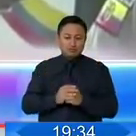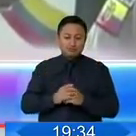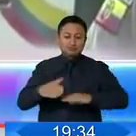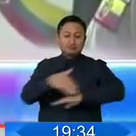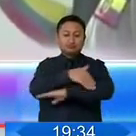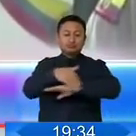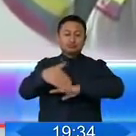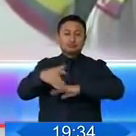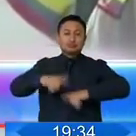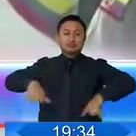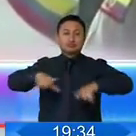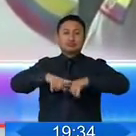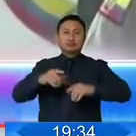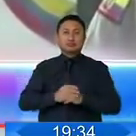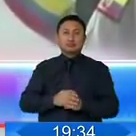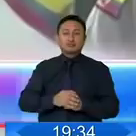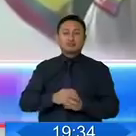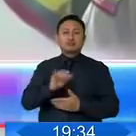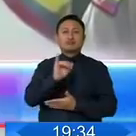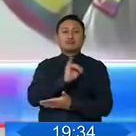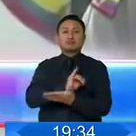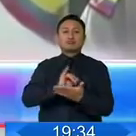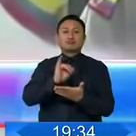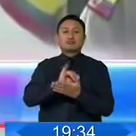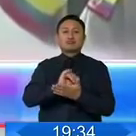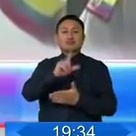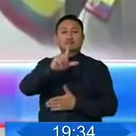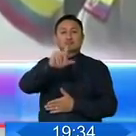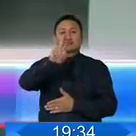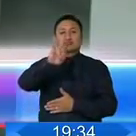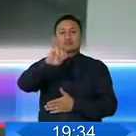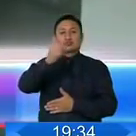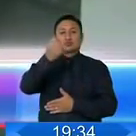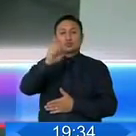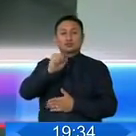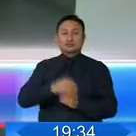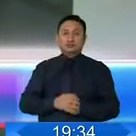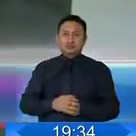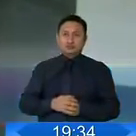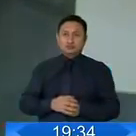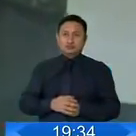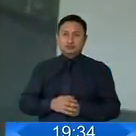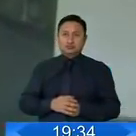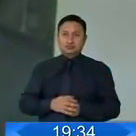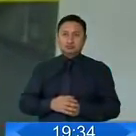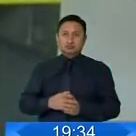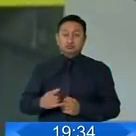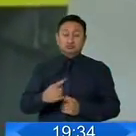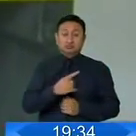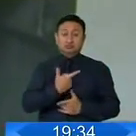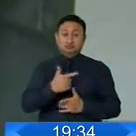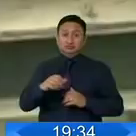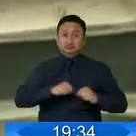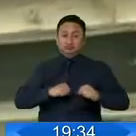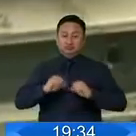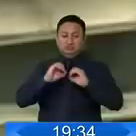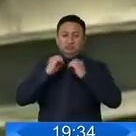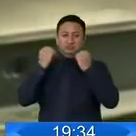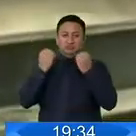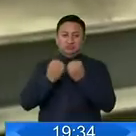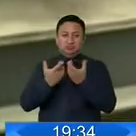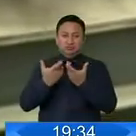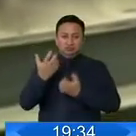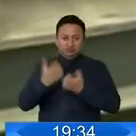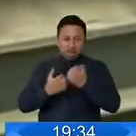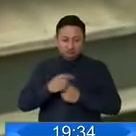vías del sector de la isla Luis Vargas Torres. Operación Transportador 2, que frenó el accionar de una organización